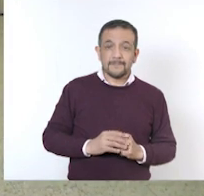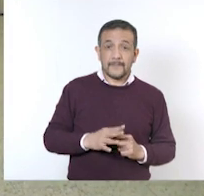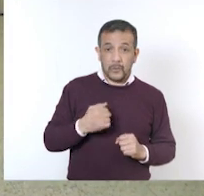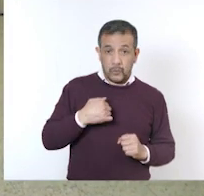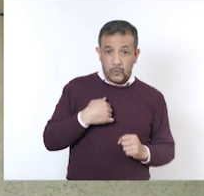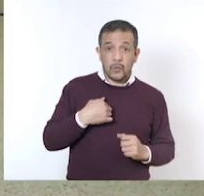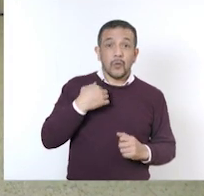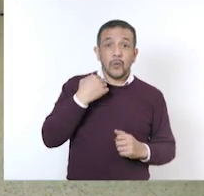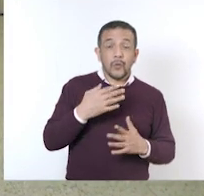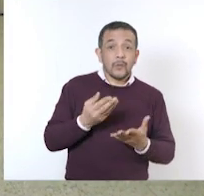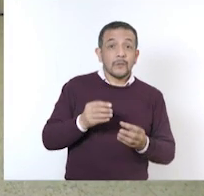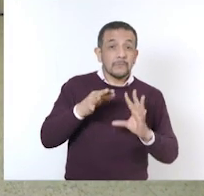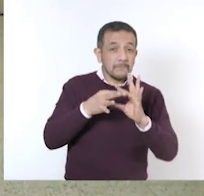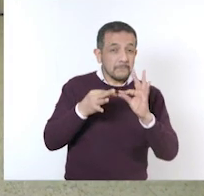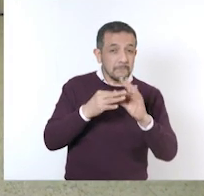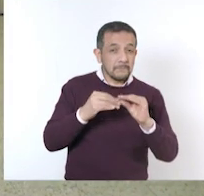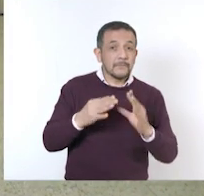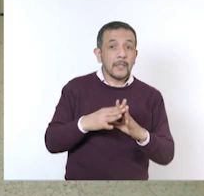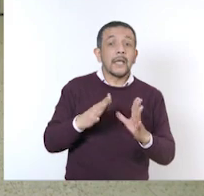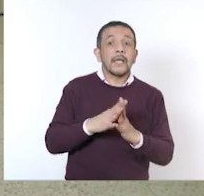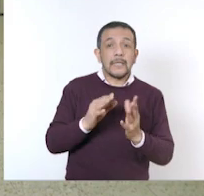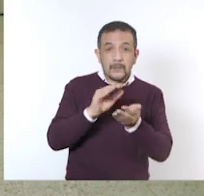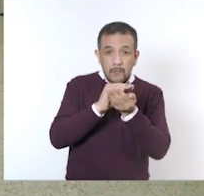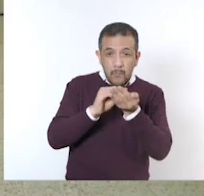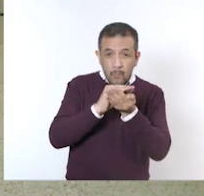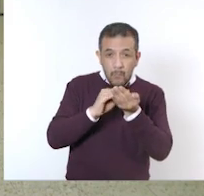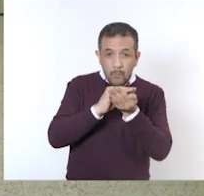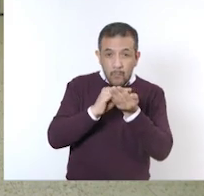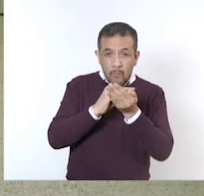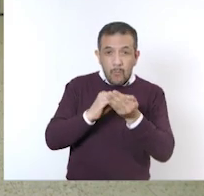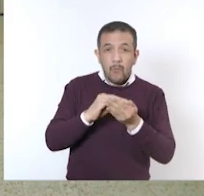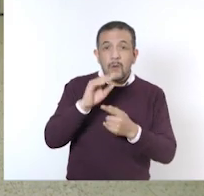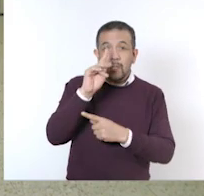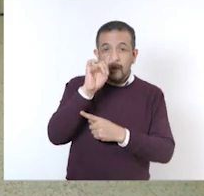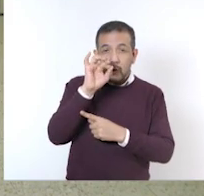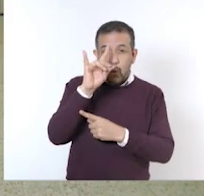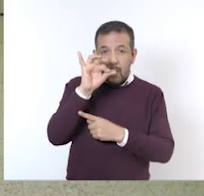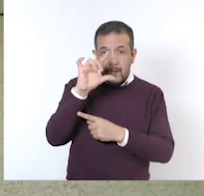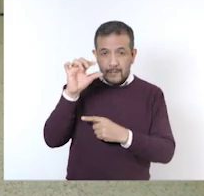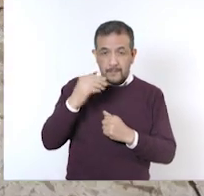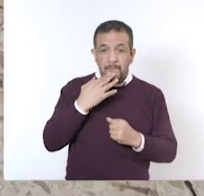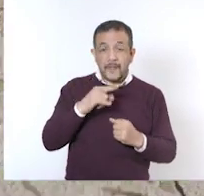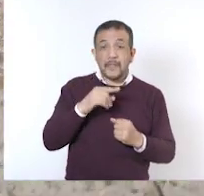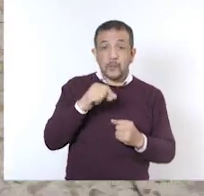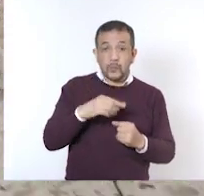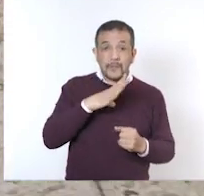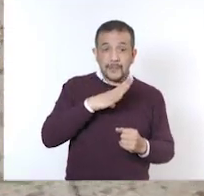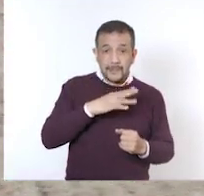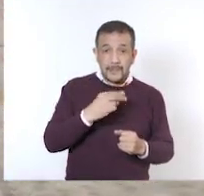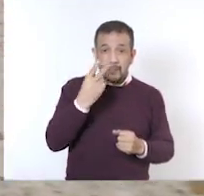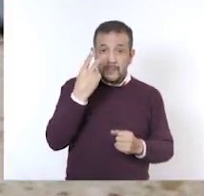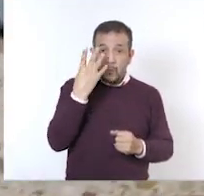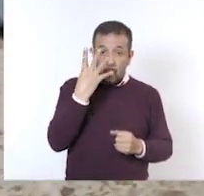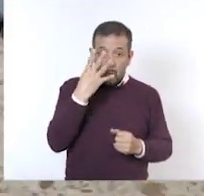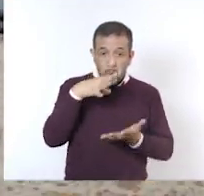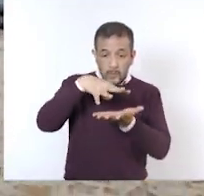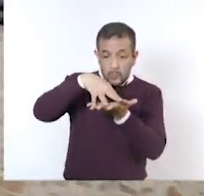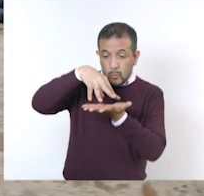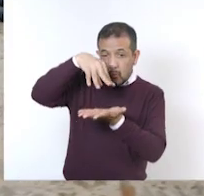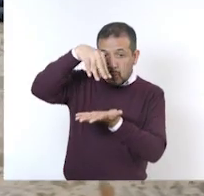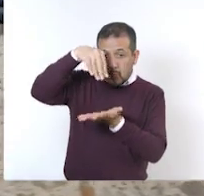Te quiero compartir un juego llamado Bol y Toalla. Para él vas a necesitar 4 conos de